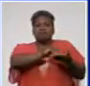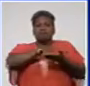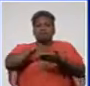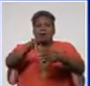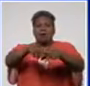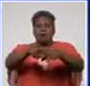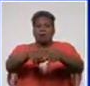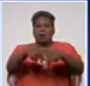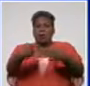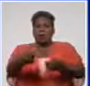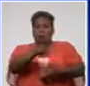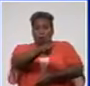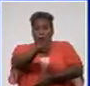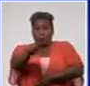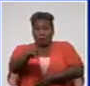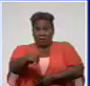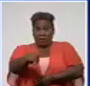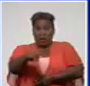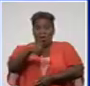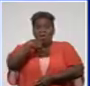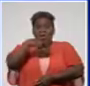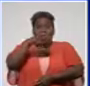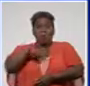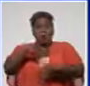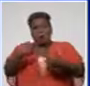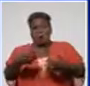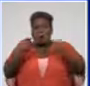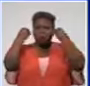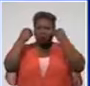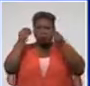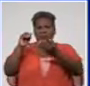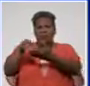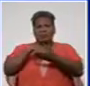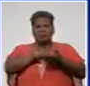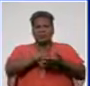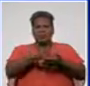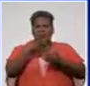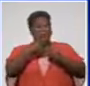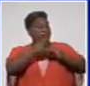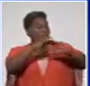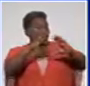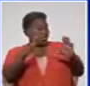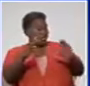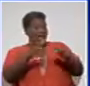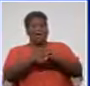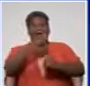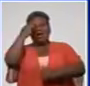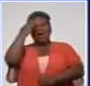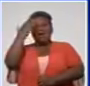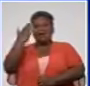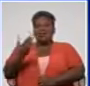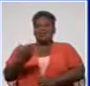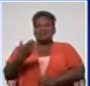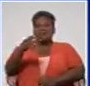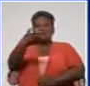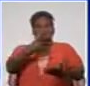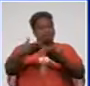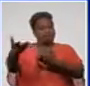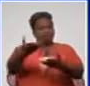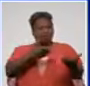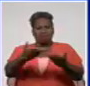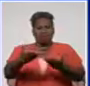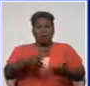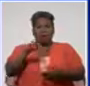evalúan ustedes este primer día de implementación de las medidas. Buenos días, Lazarito, y agradecerte también la posibilidad de compartir en este espacio contigo y con el